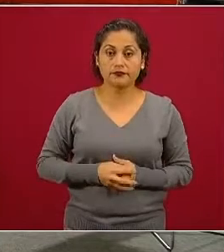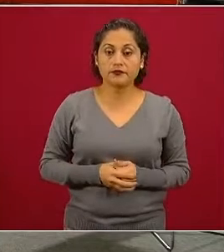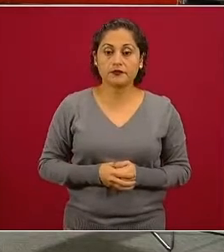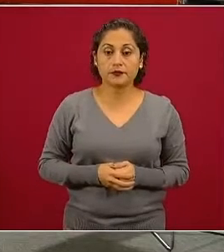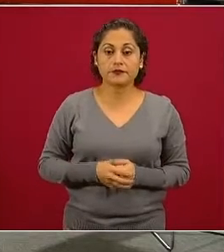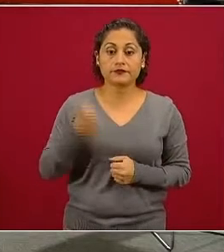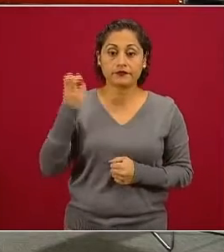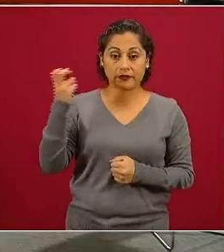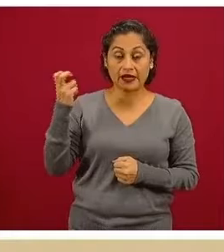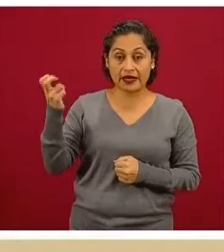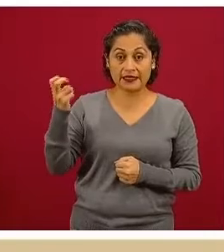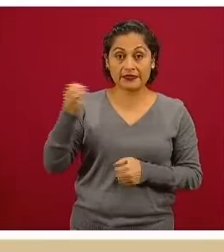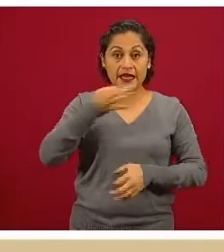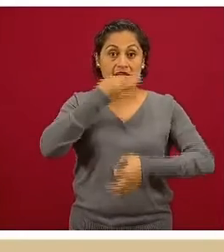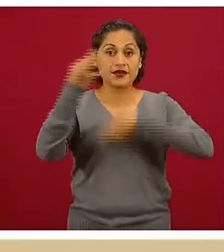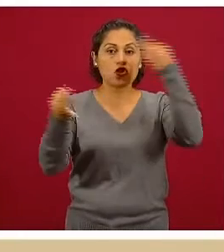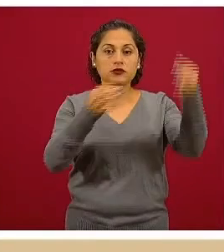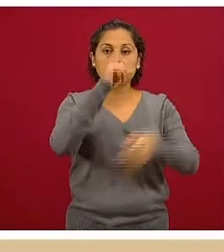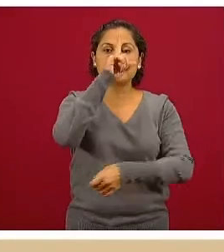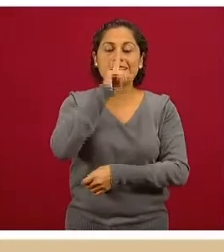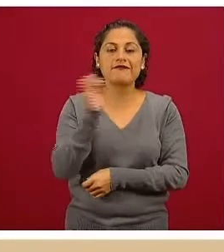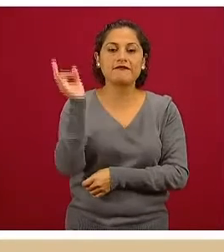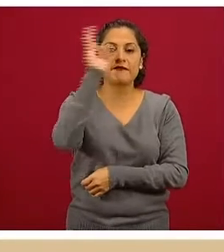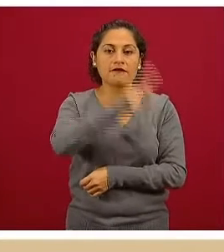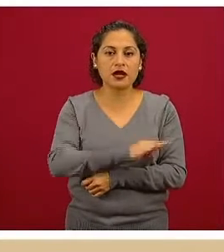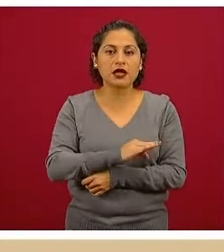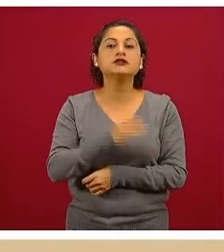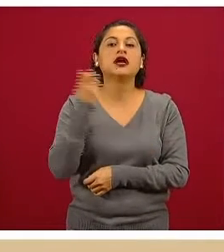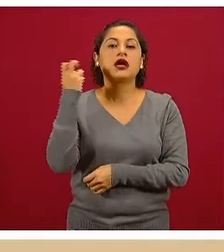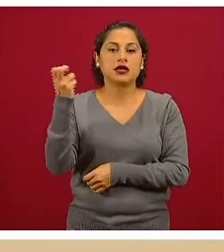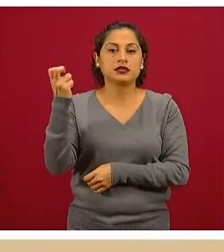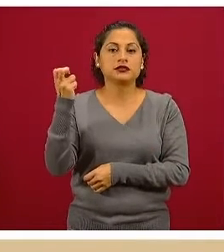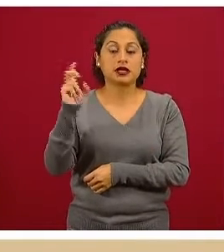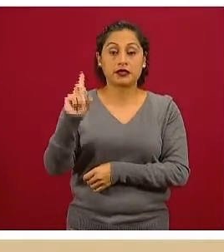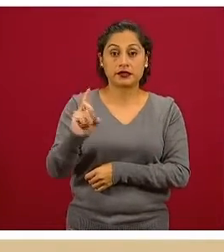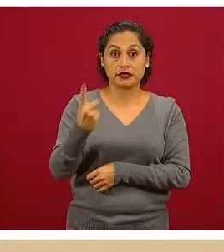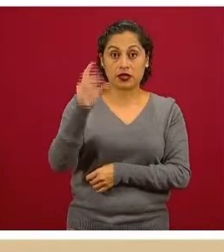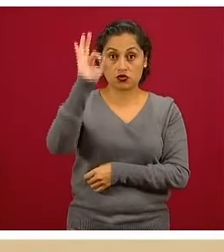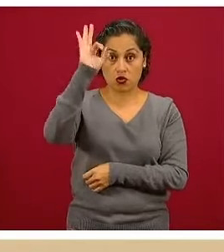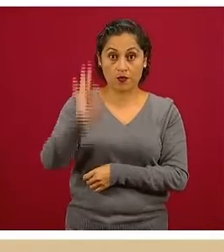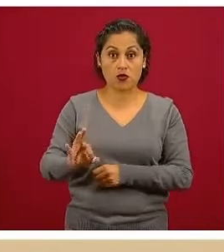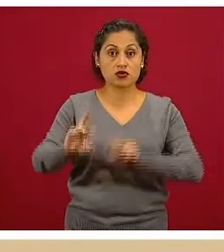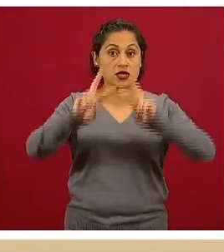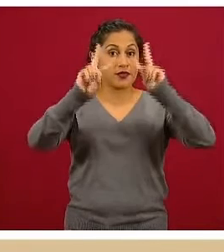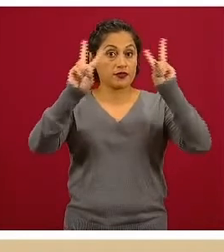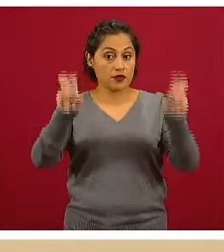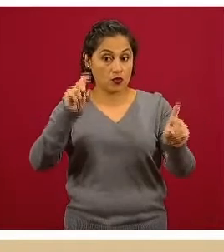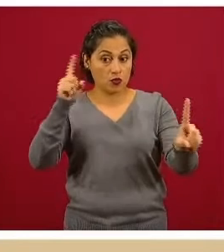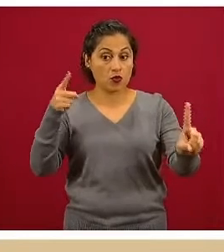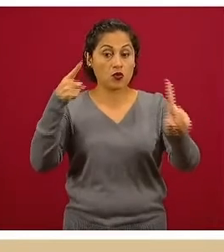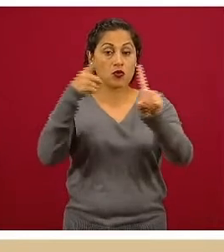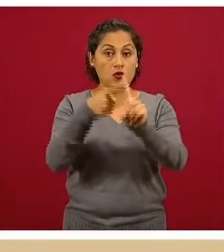el comportamiento semanal, que eso lo pueden consultar en la página también de Infodemia MX,